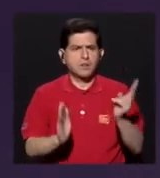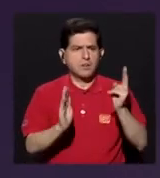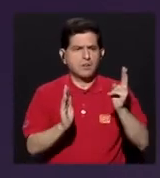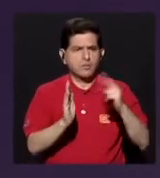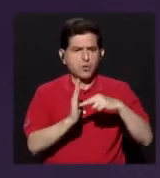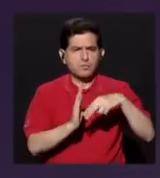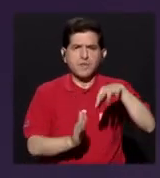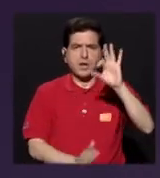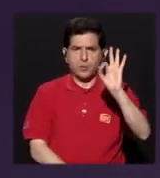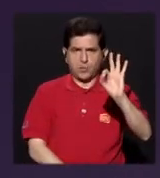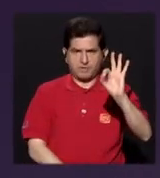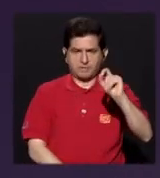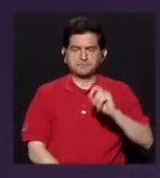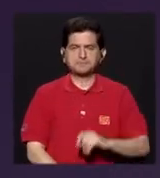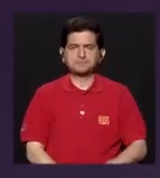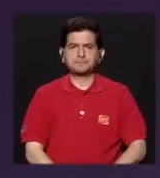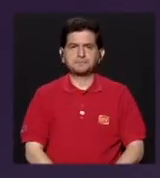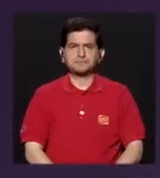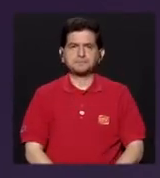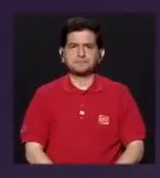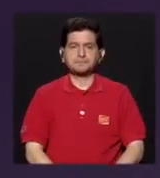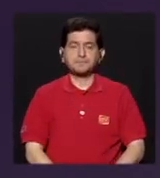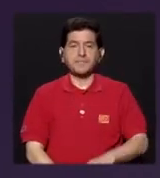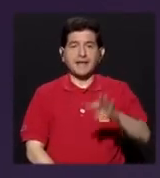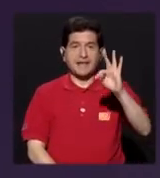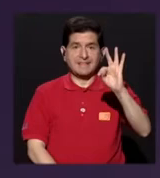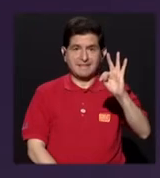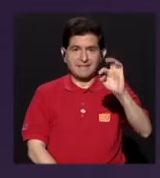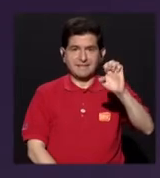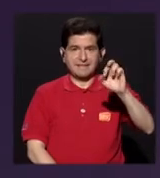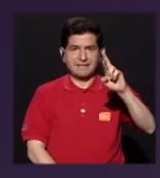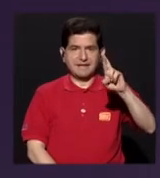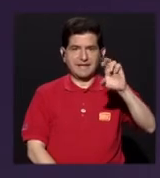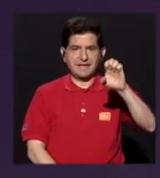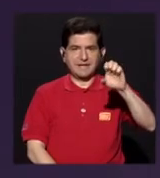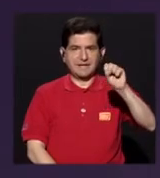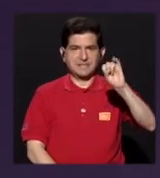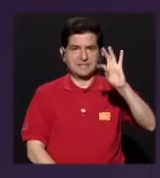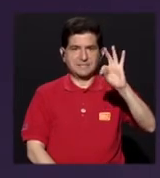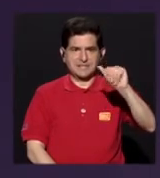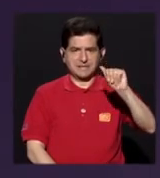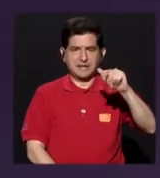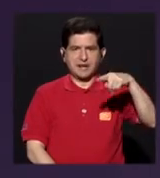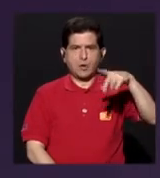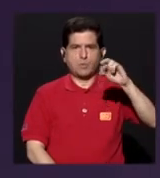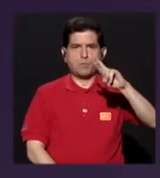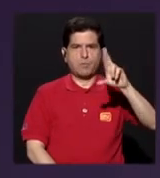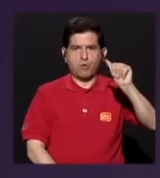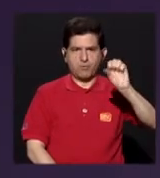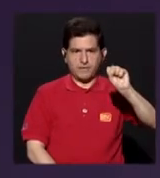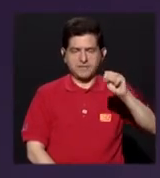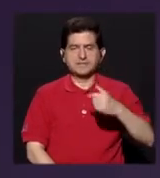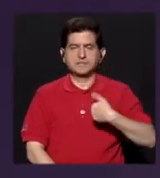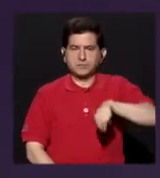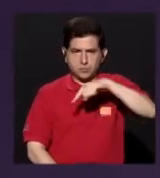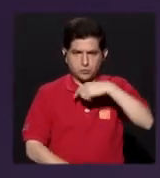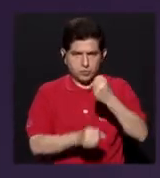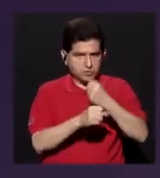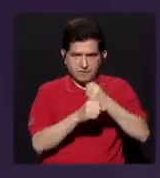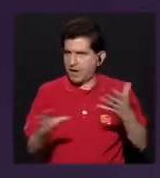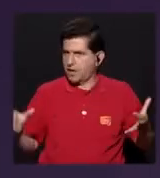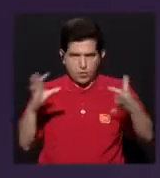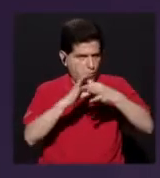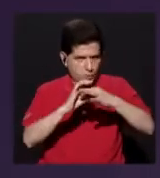para el año 2009. Teresita Porras, una colega, y yo trabajábamos, aunque no de manera conjunta,